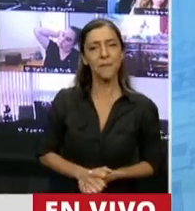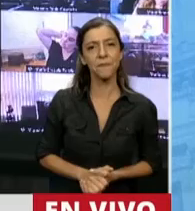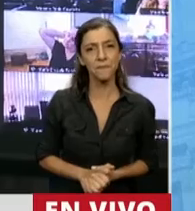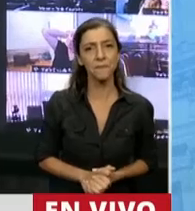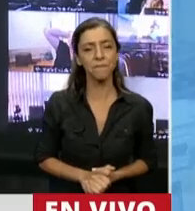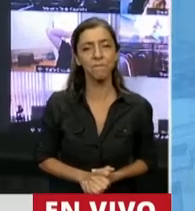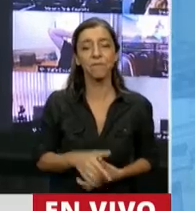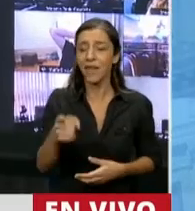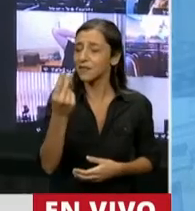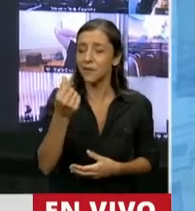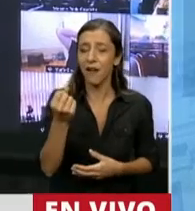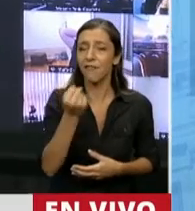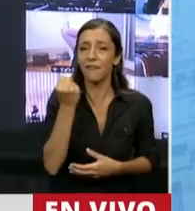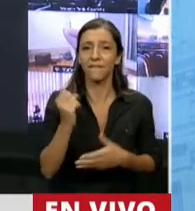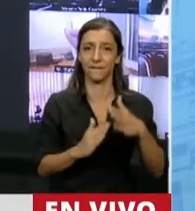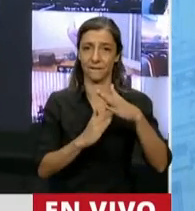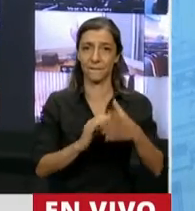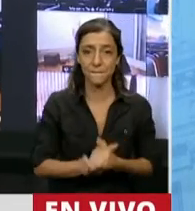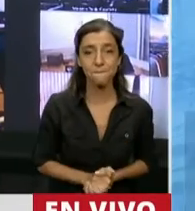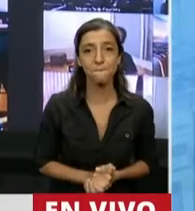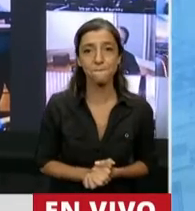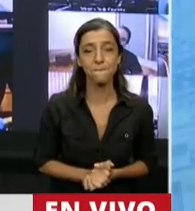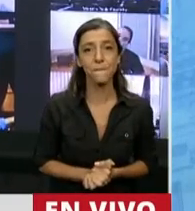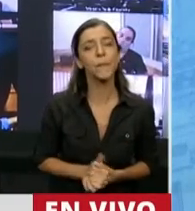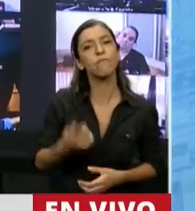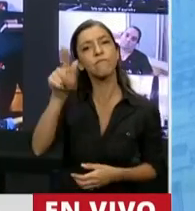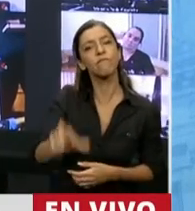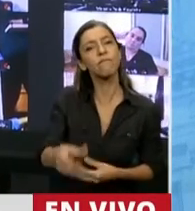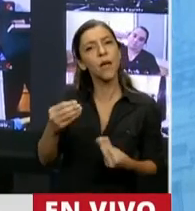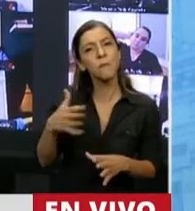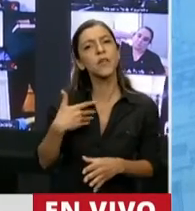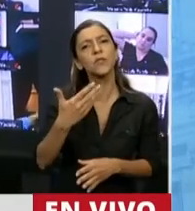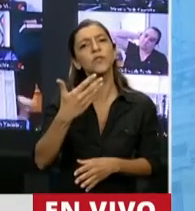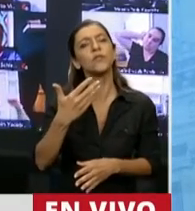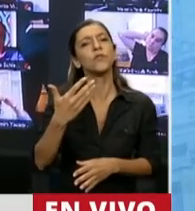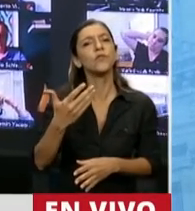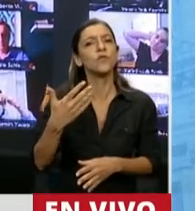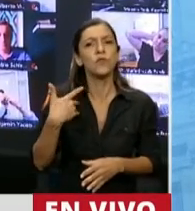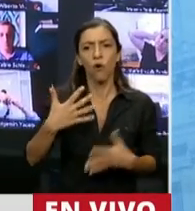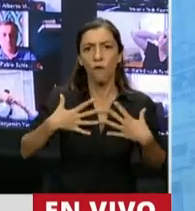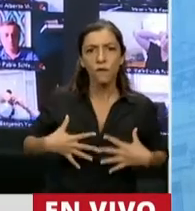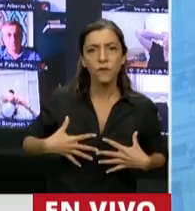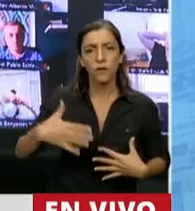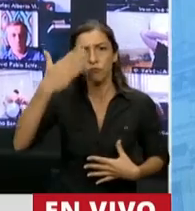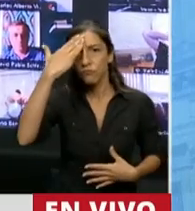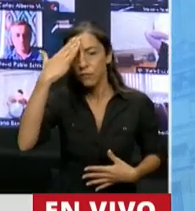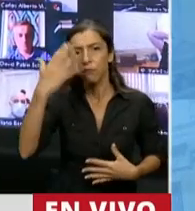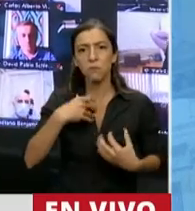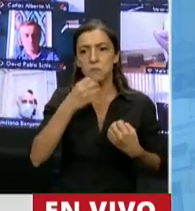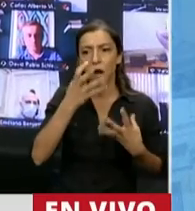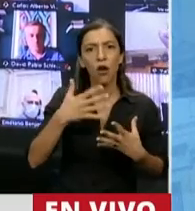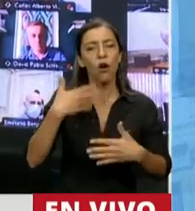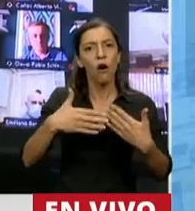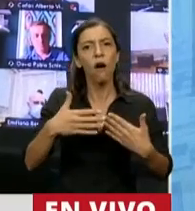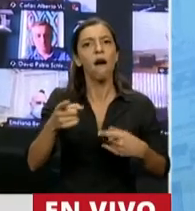El del mejoramiento físico y del mejoramiento mental habla de todo aquello que necesitamos llevar adelante para vivir mejor en la